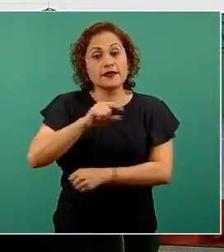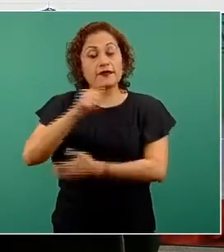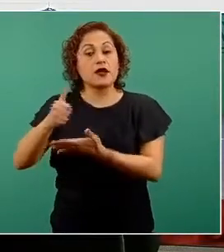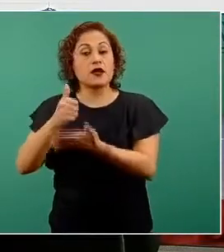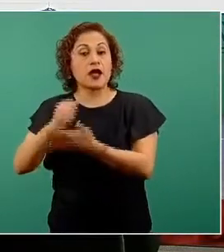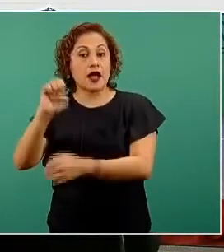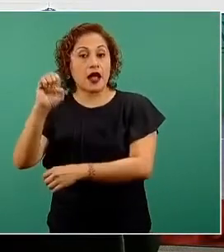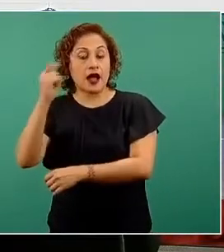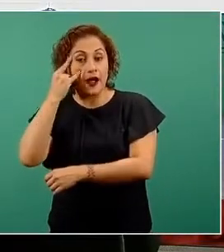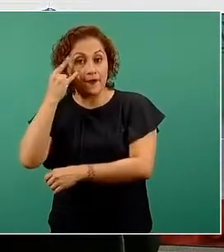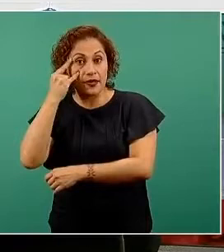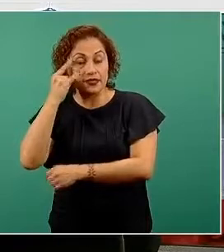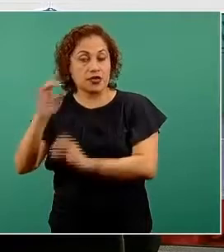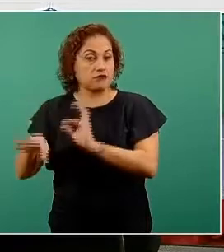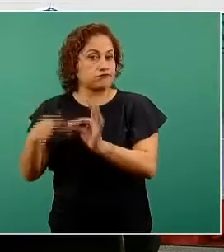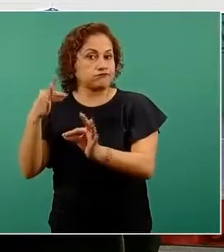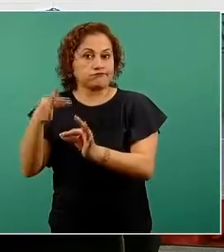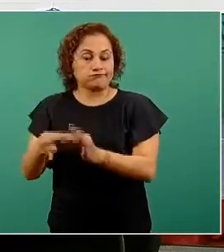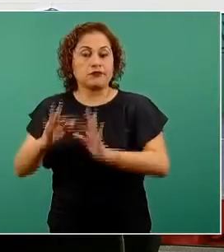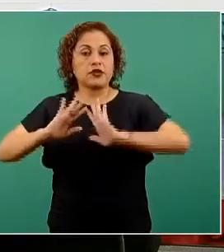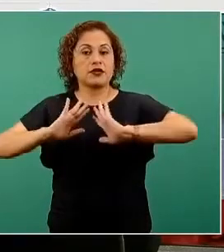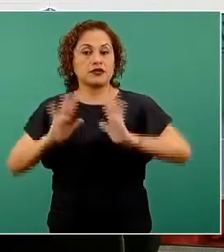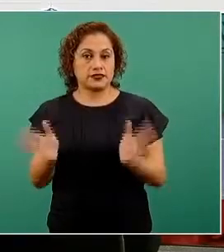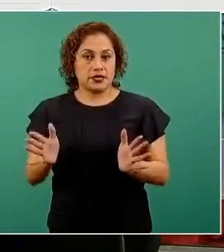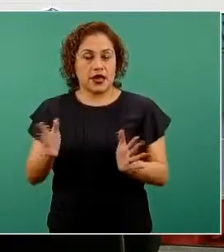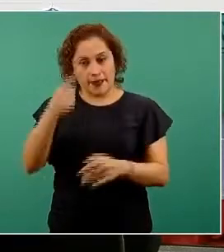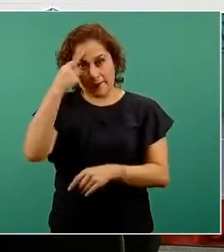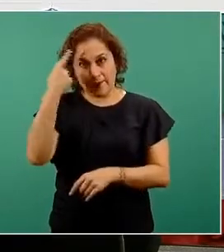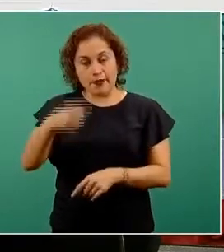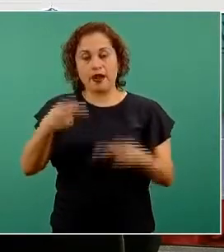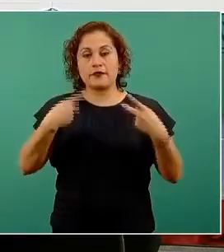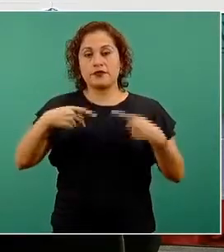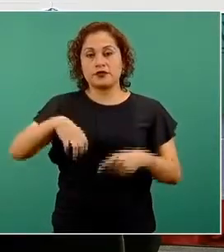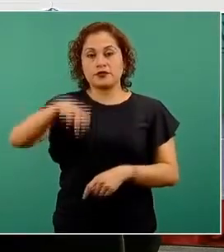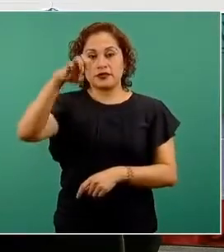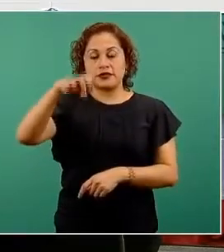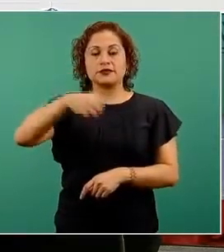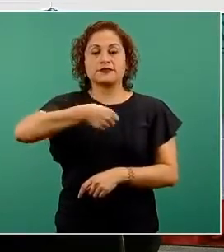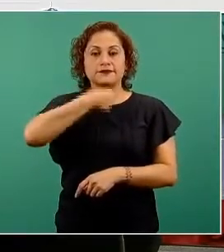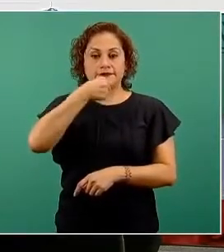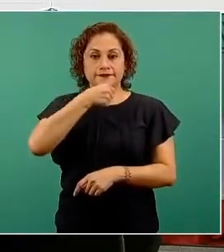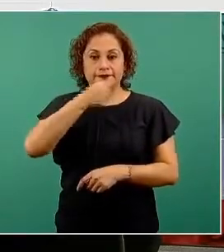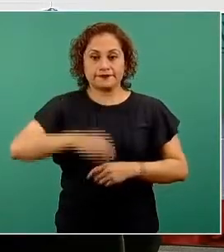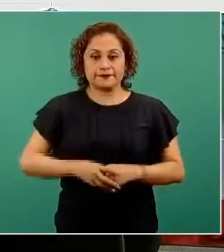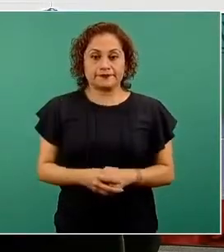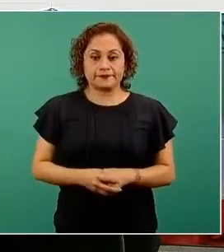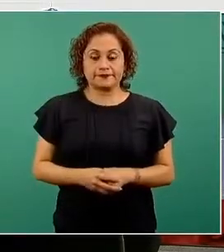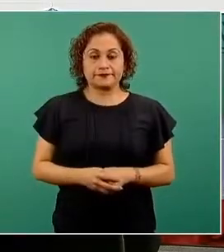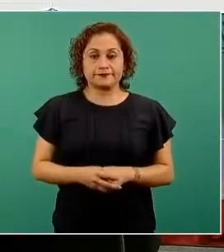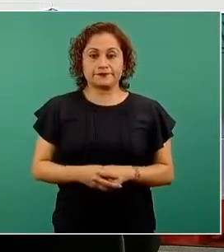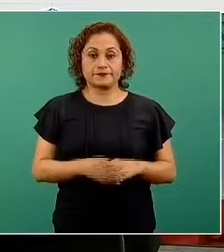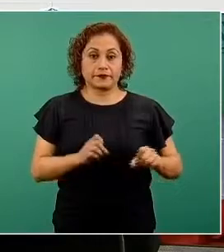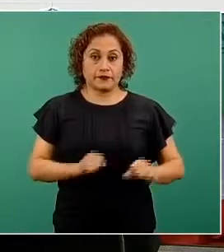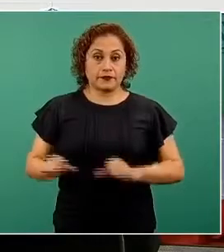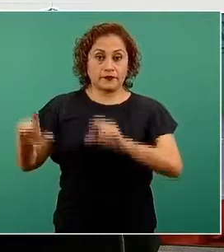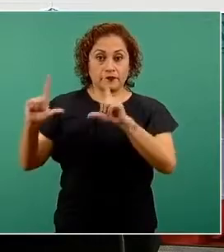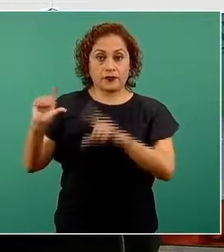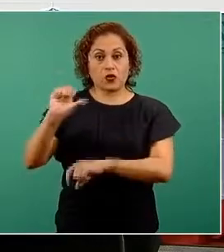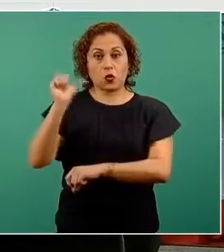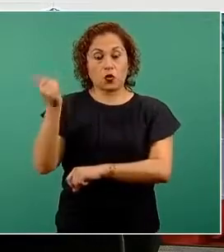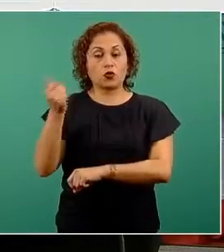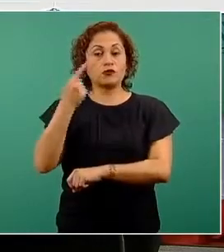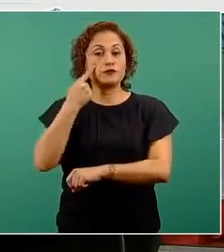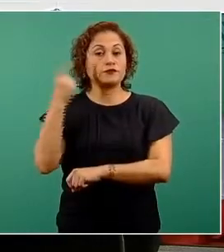cobertura completa de fase 1 para las personas adultas mayores. La siguiente, por favor. En forma